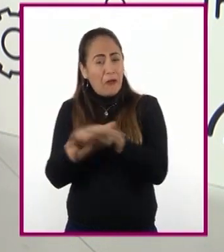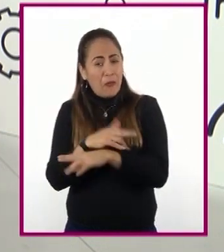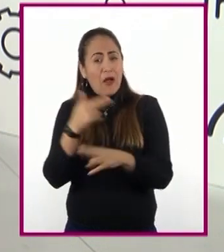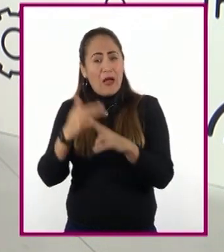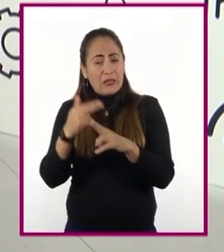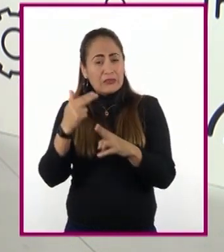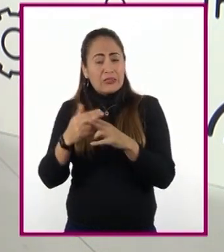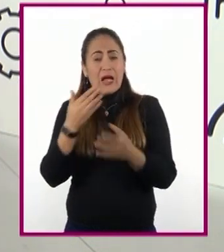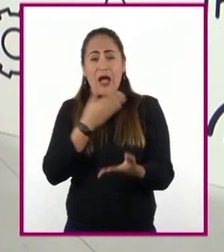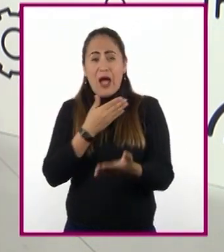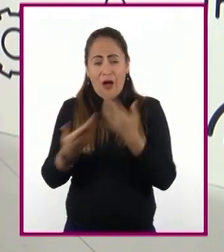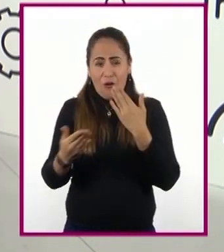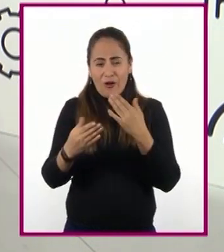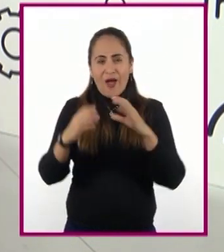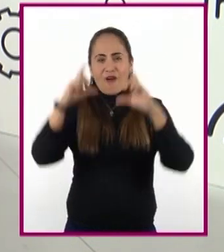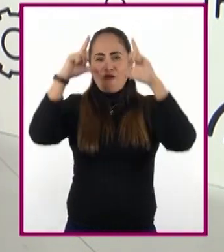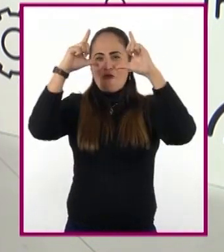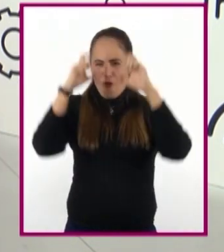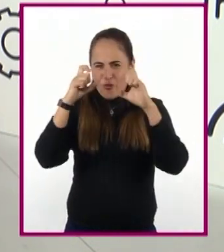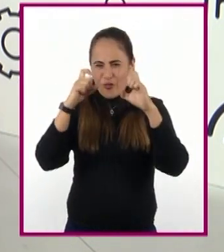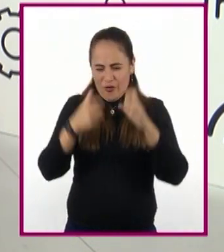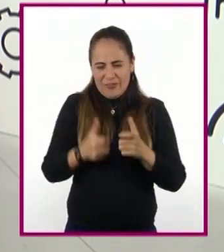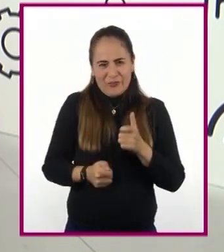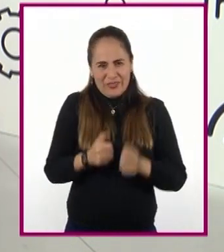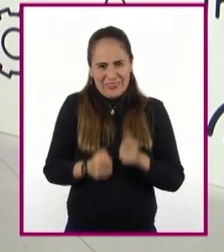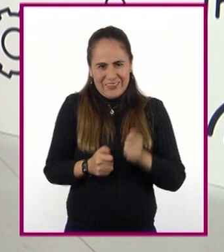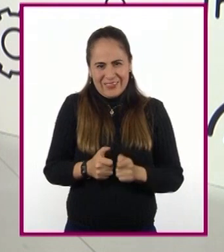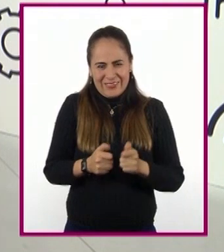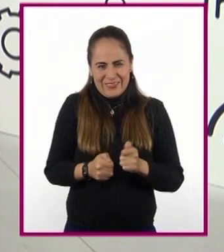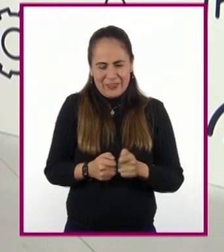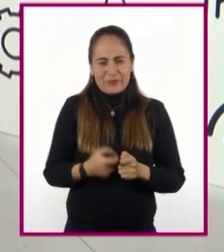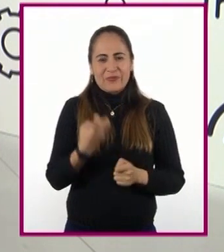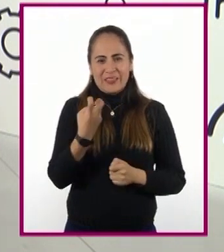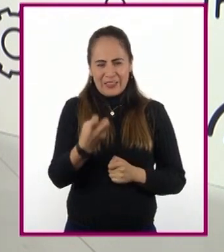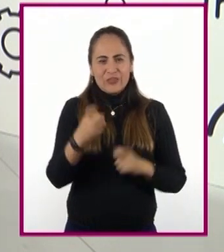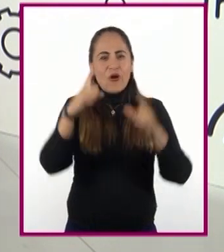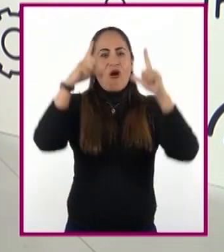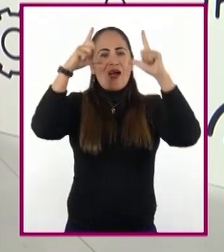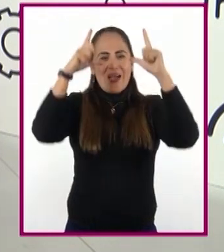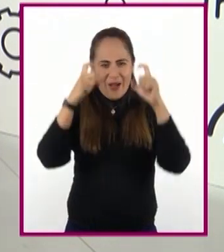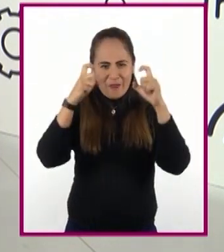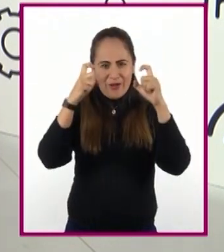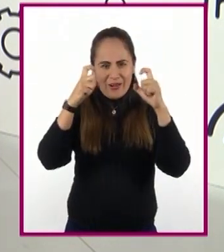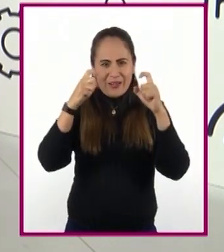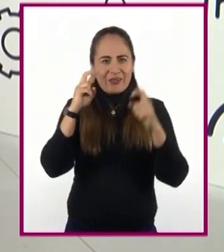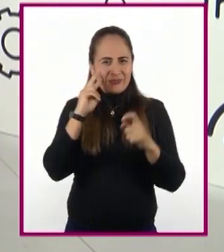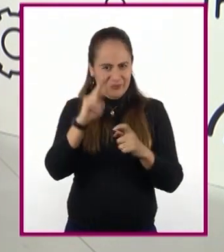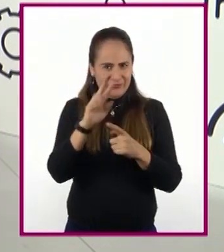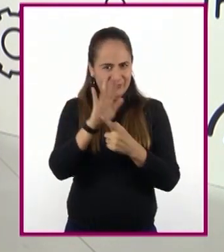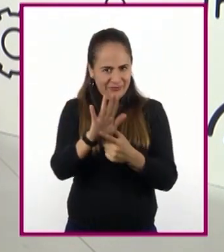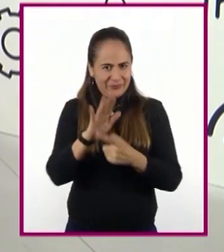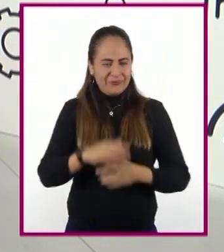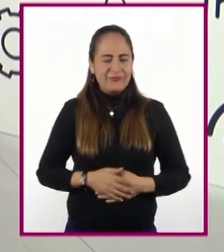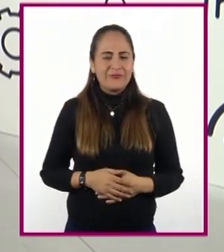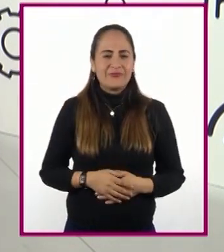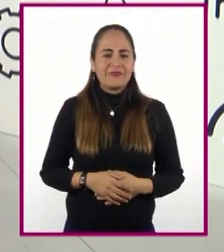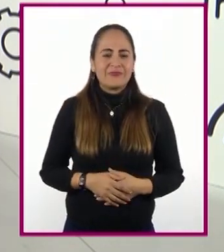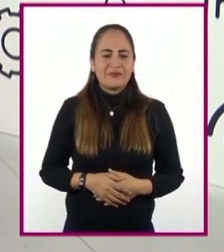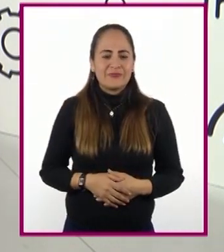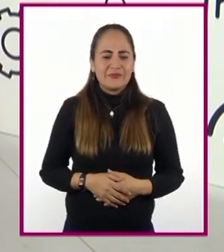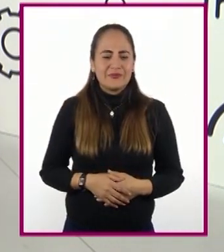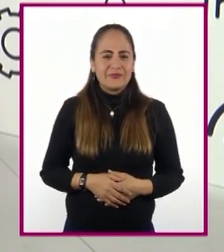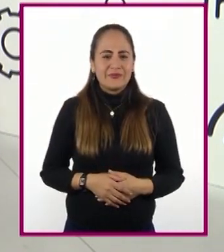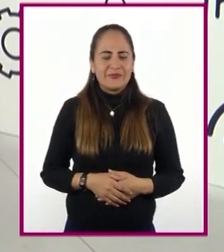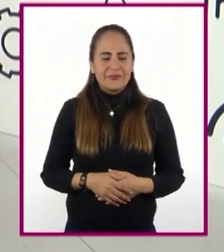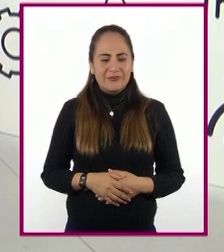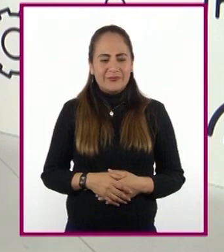la fotografía digital. Aquí tenemos algunas cámaras fotográficas que les mostraremos. Mira,